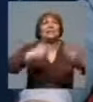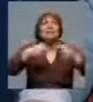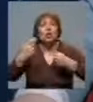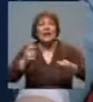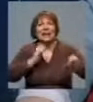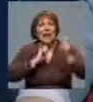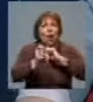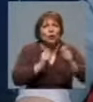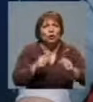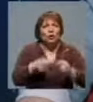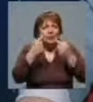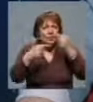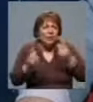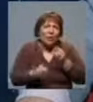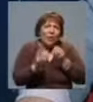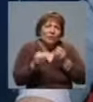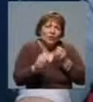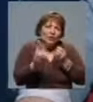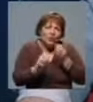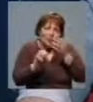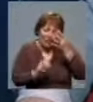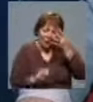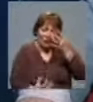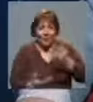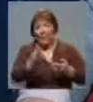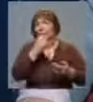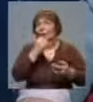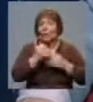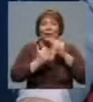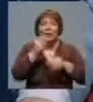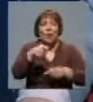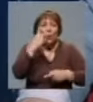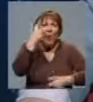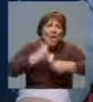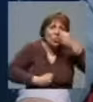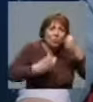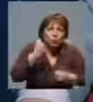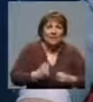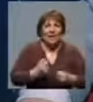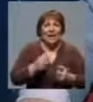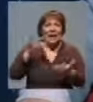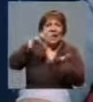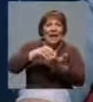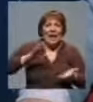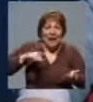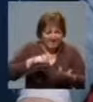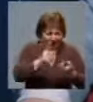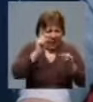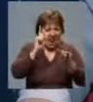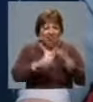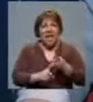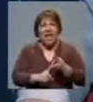cantidad de cosas nuevas que han empezado a pasar vamos a desarrollar una industria en un cluster naval vamos